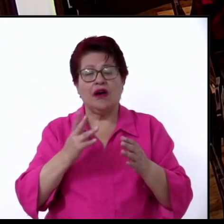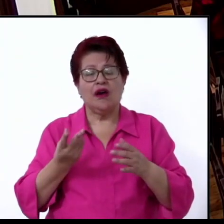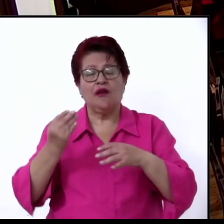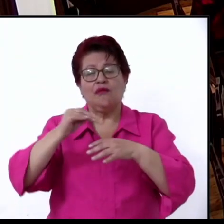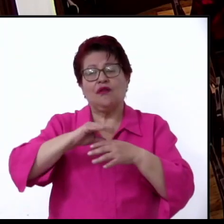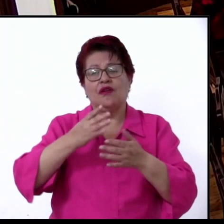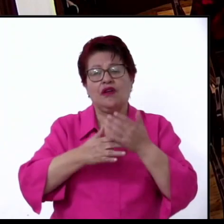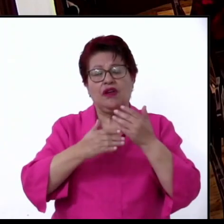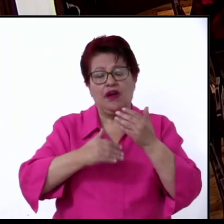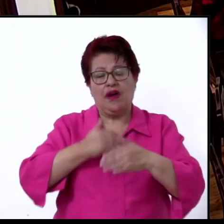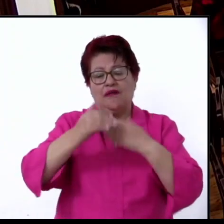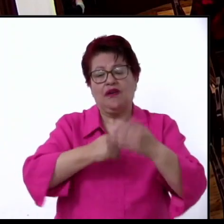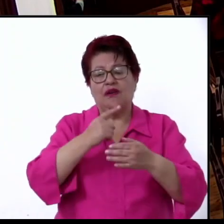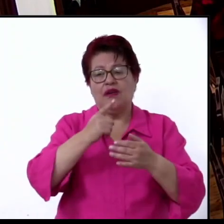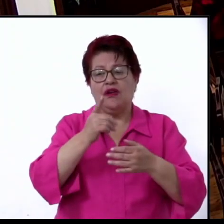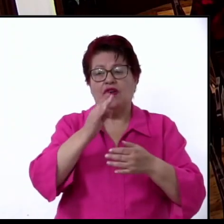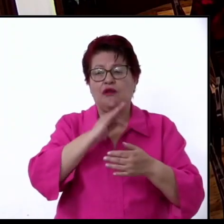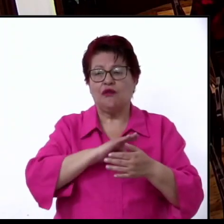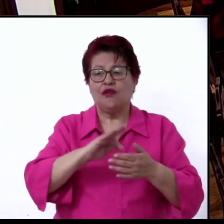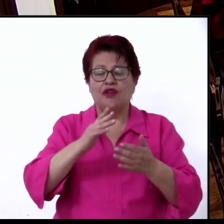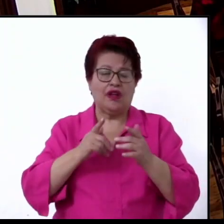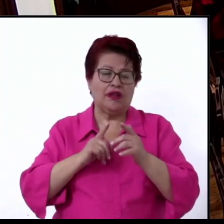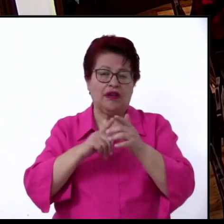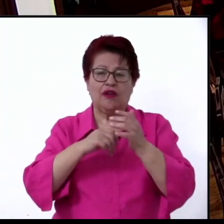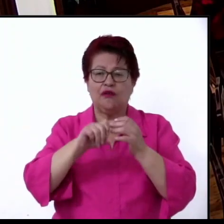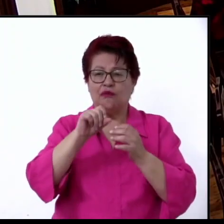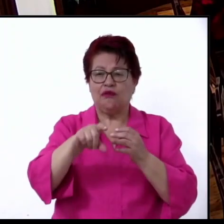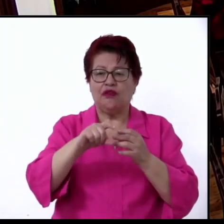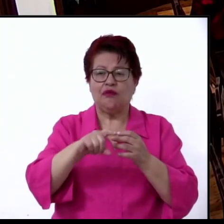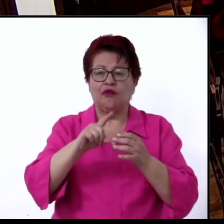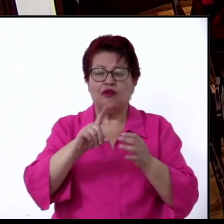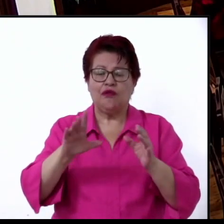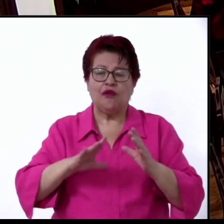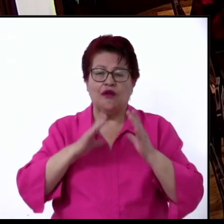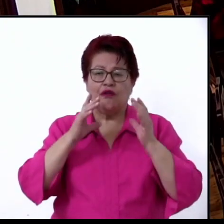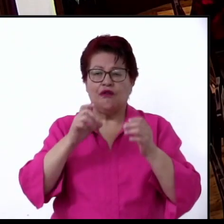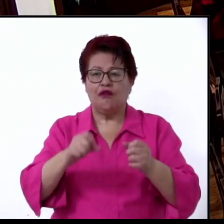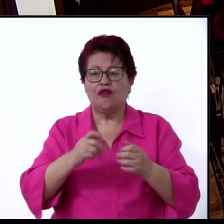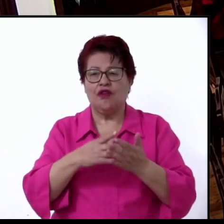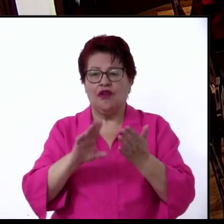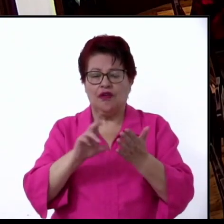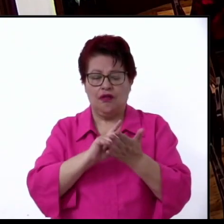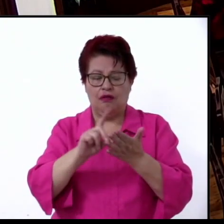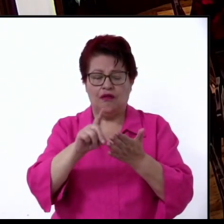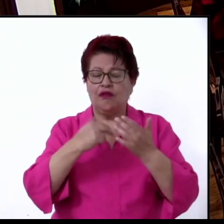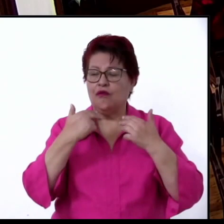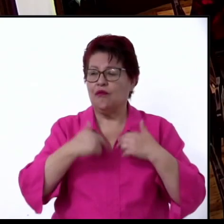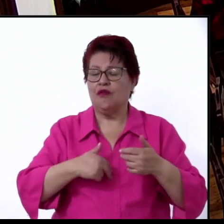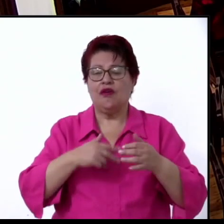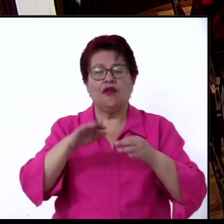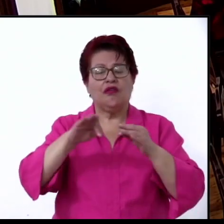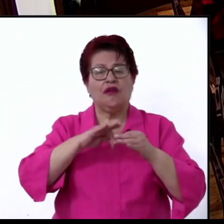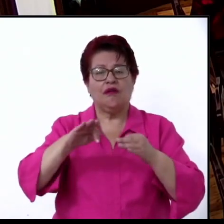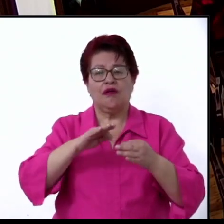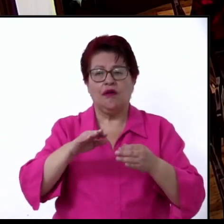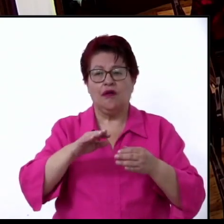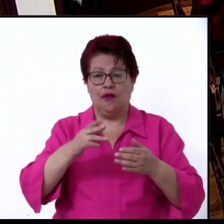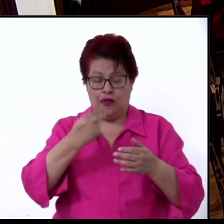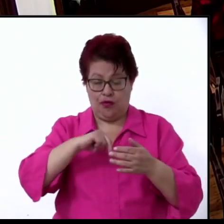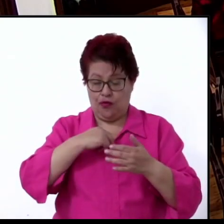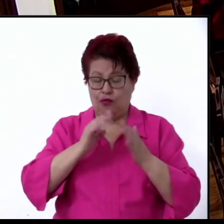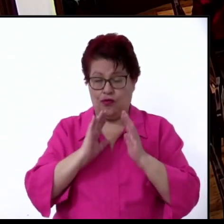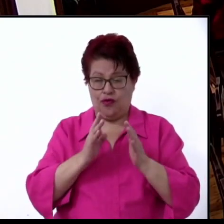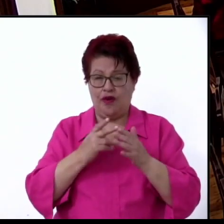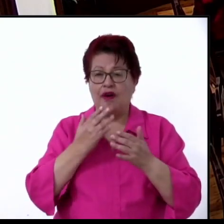y de avanzar para poder seguir fortaleciendo los derechos humanos laborales. Nosotros, desde que